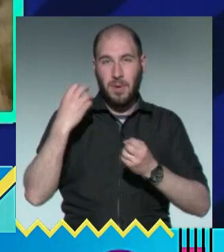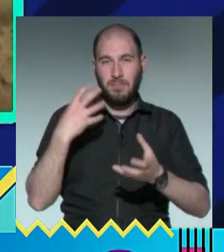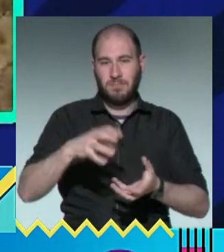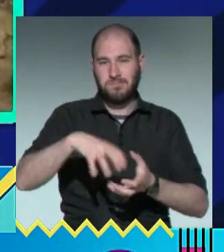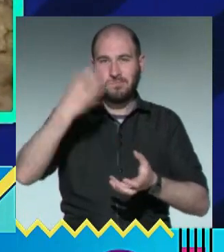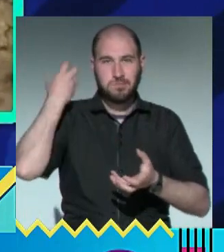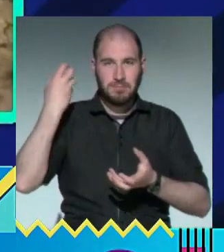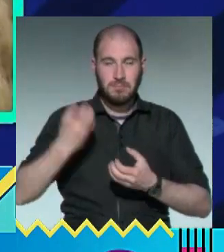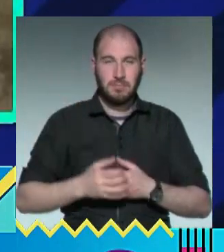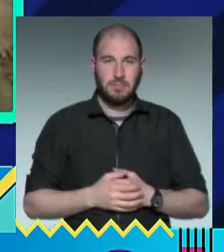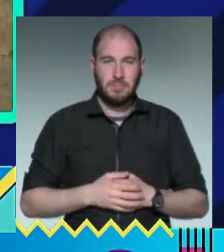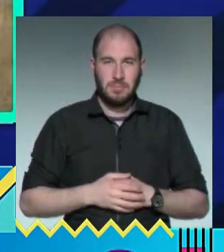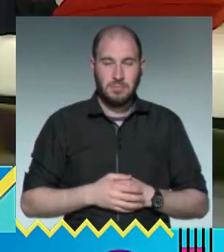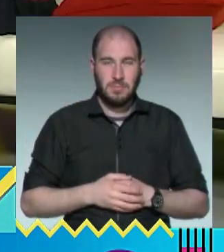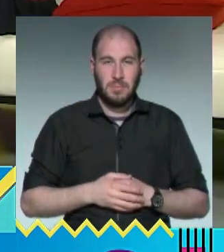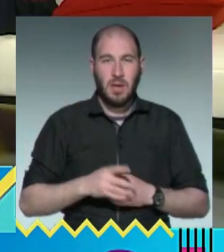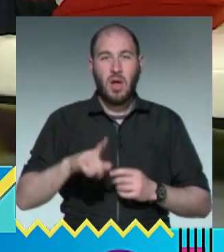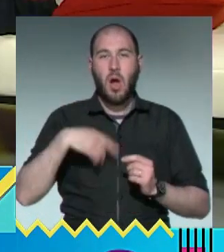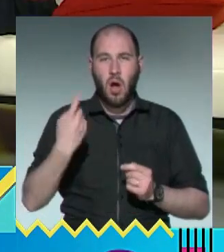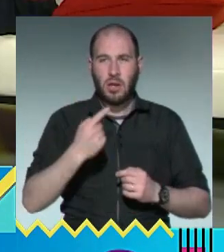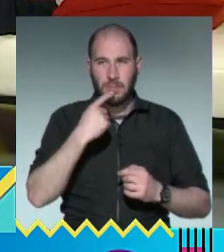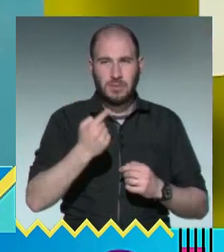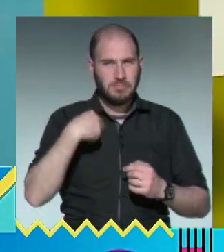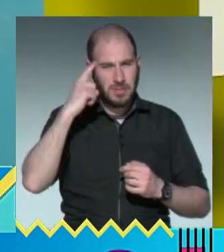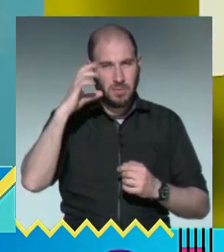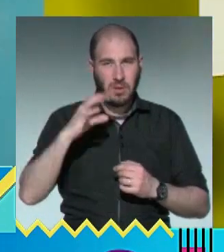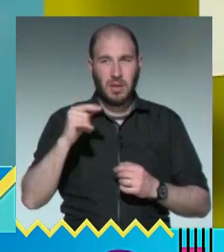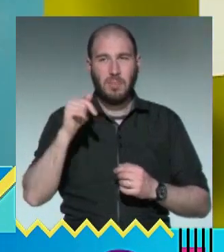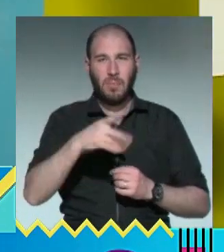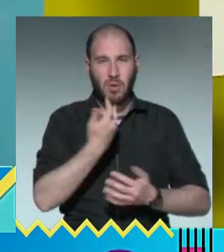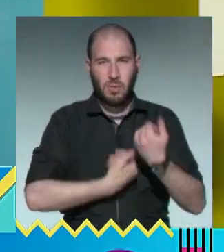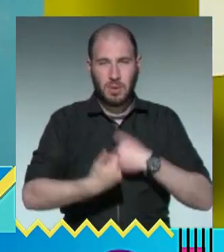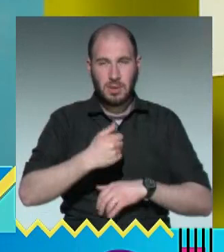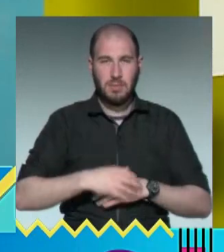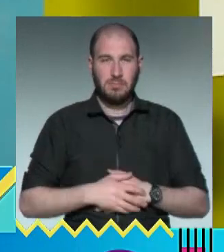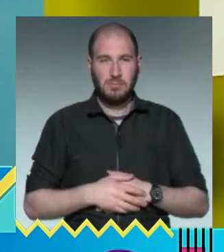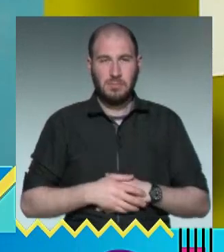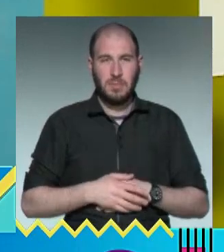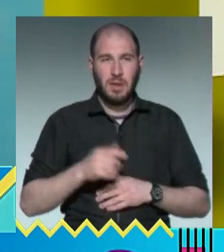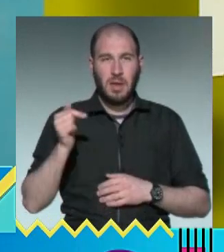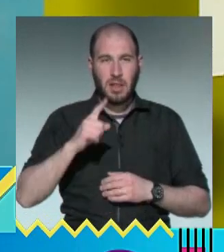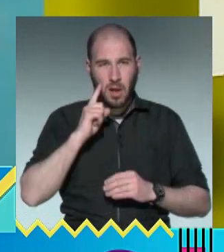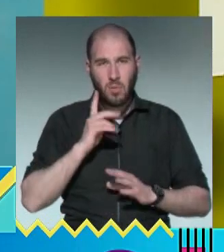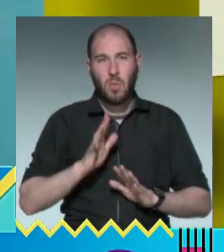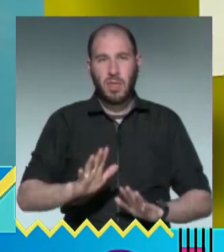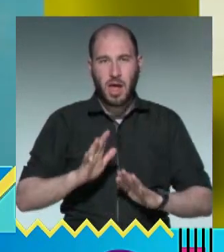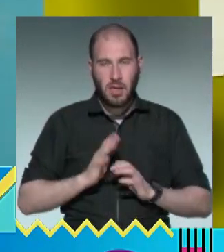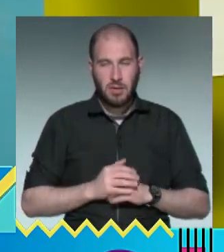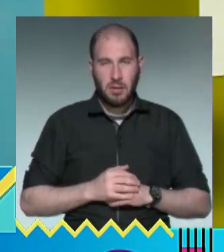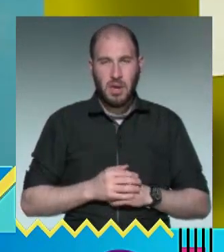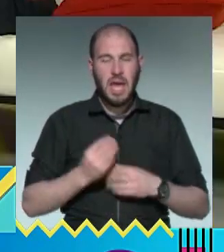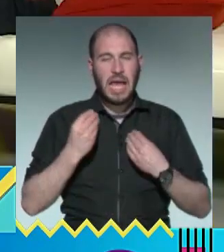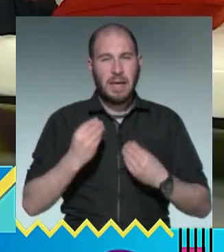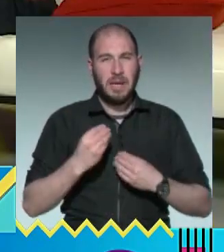¿no? Bien, bueno, otra cosa que se me venía a la cabeza en esto que vos estás explicando y en esto de las precauciones que hay que tener en cuenta, ¿qué